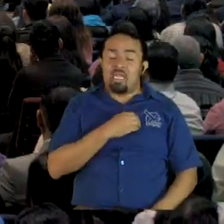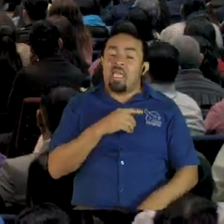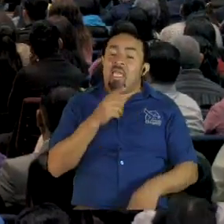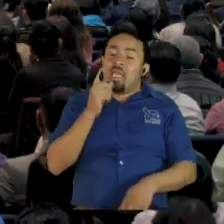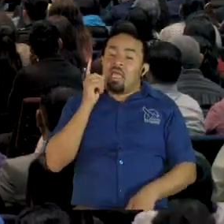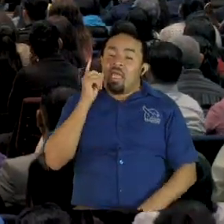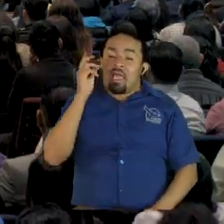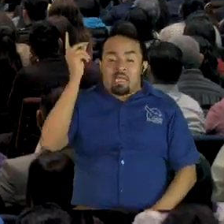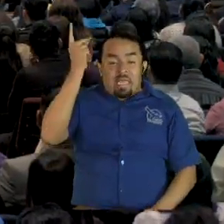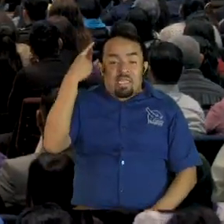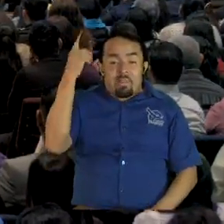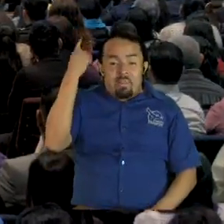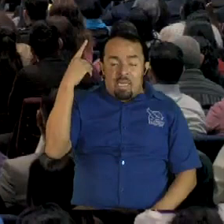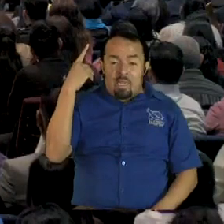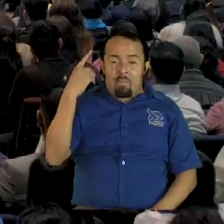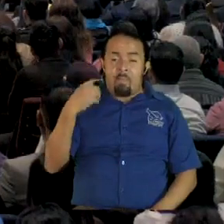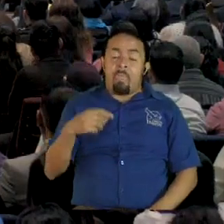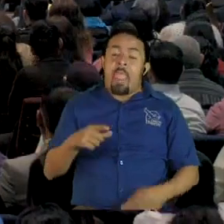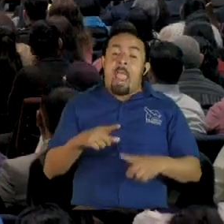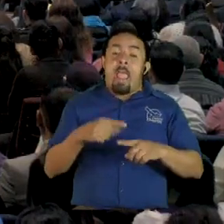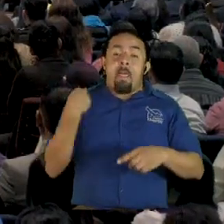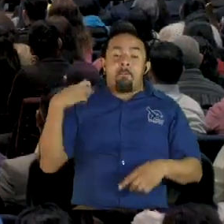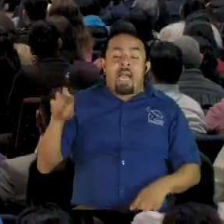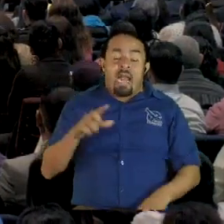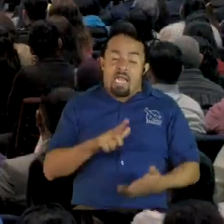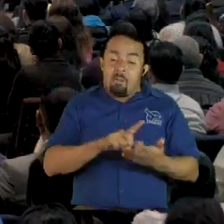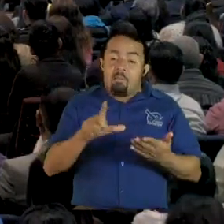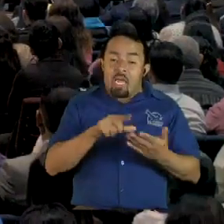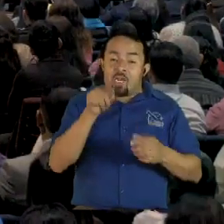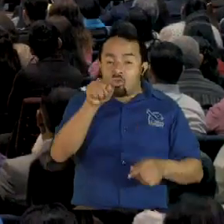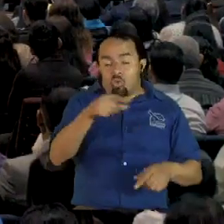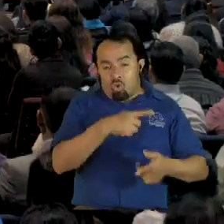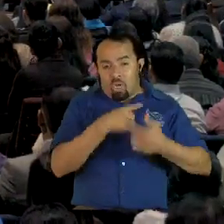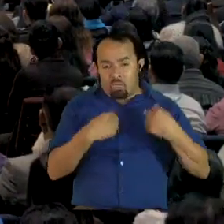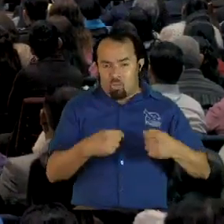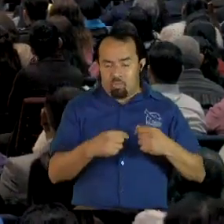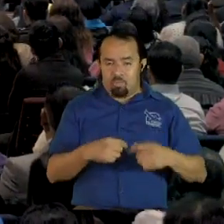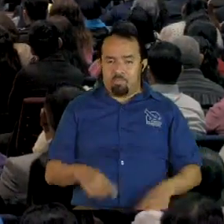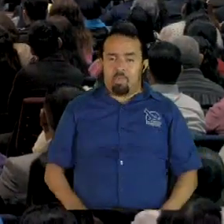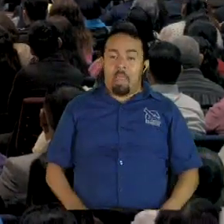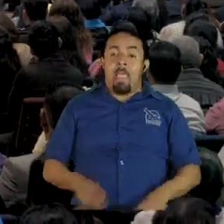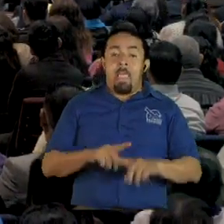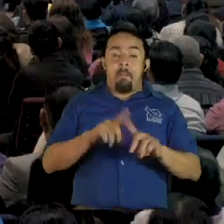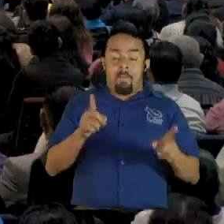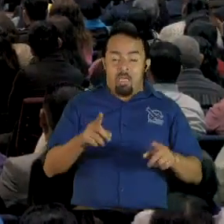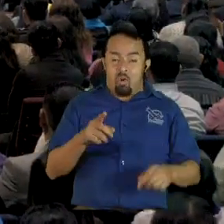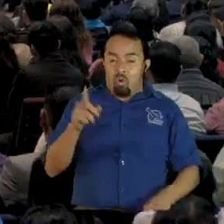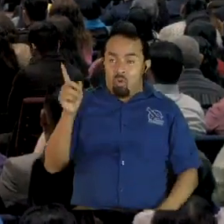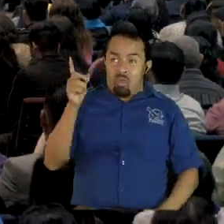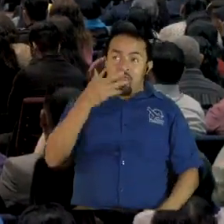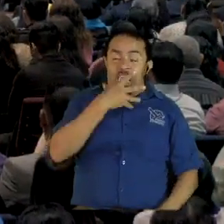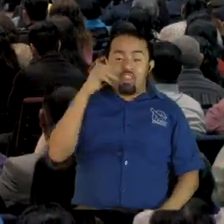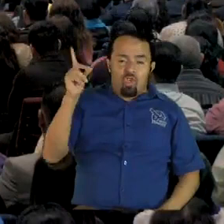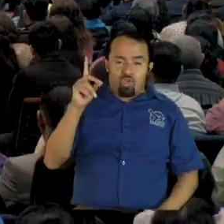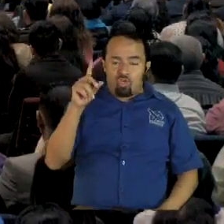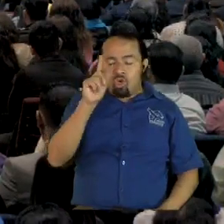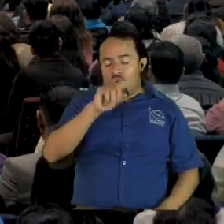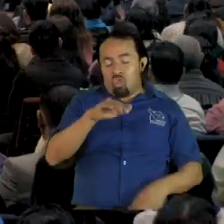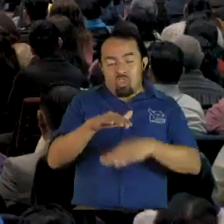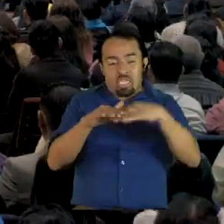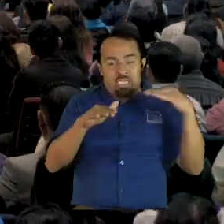Entonces, está bien, pues. Pero hay alguien que no te vas a poder escapar si eres hijo de Dios. Es tu